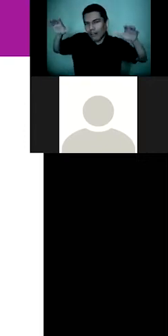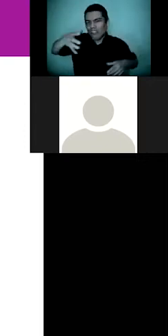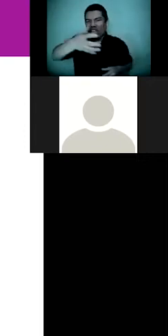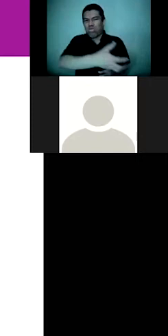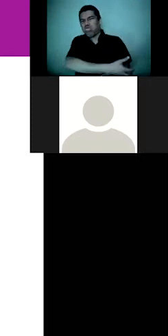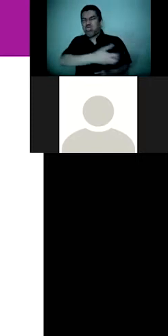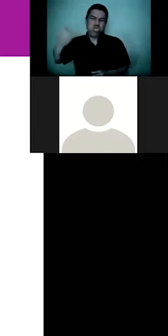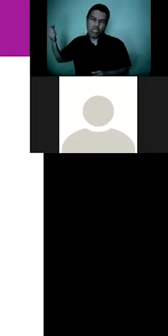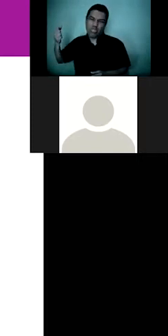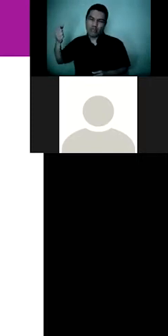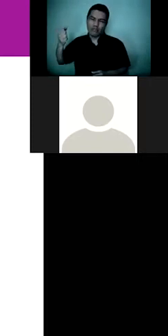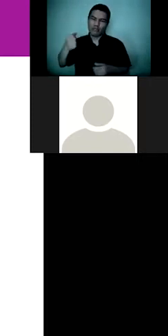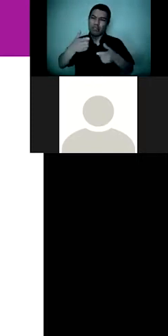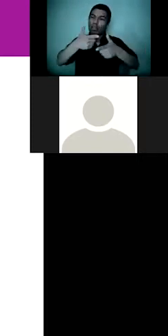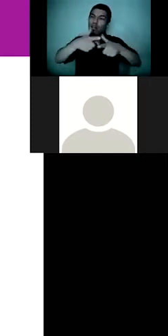profesionales